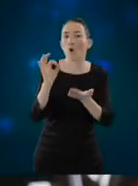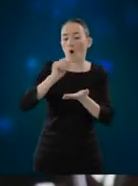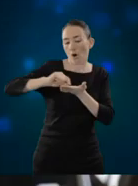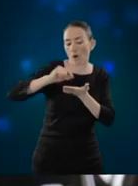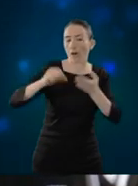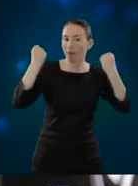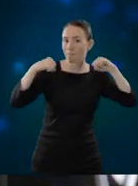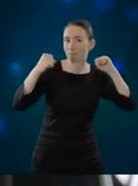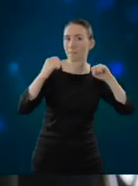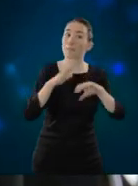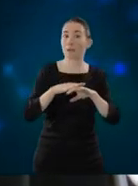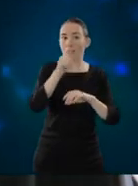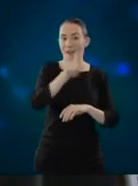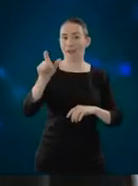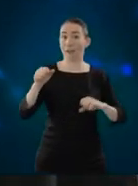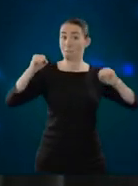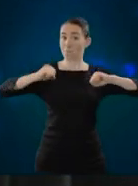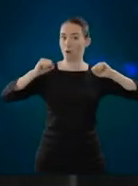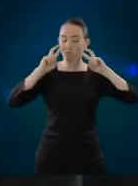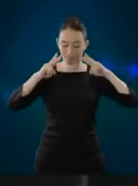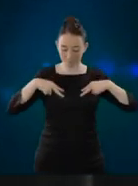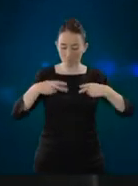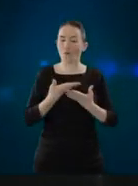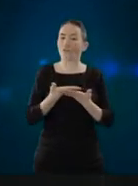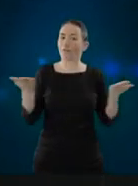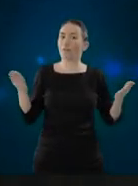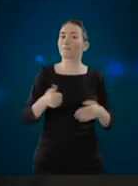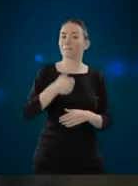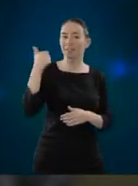que hacen que los mayores tengan más confianza en sí mismos.